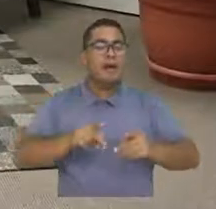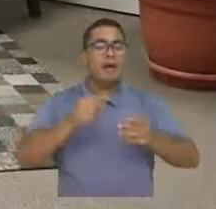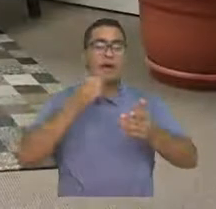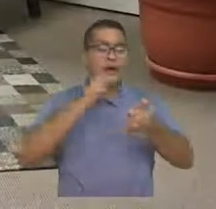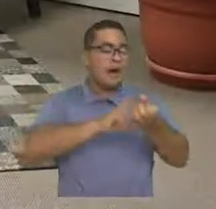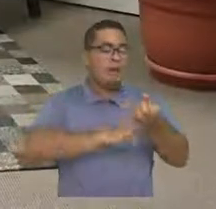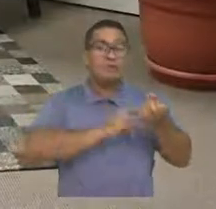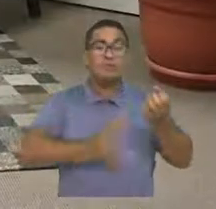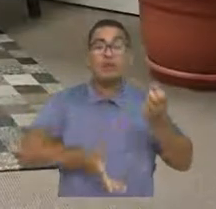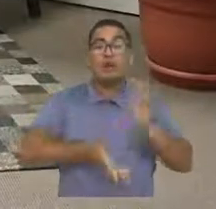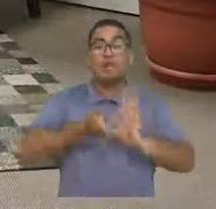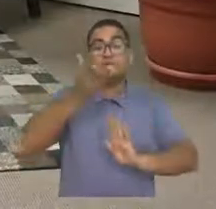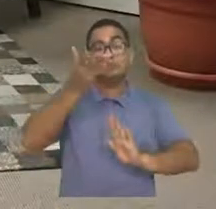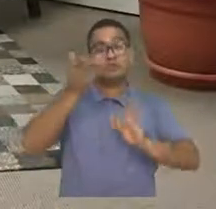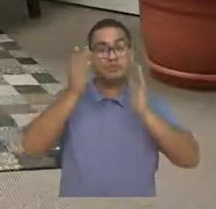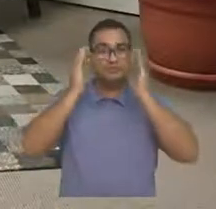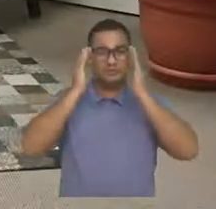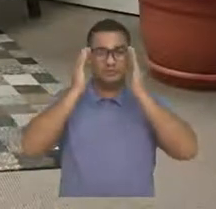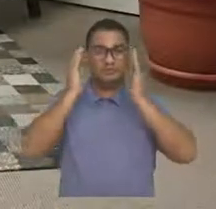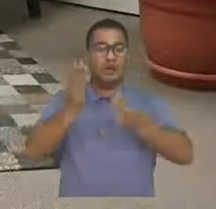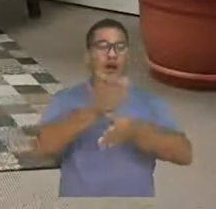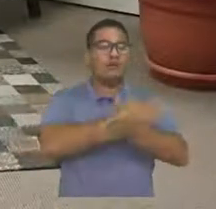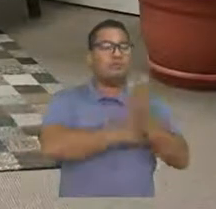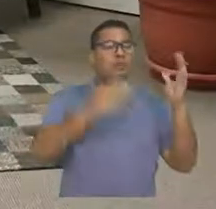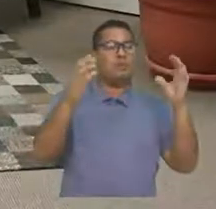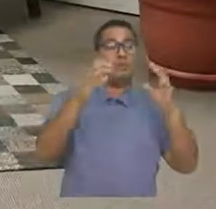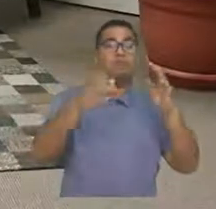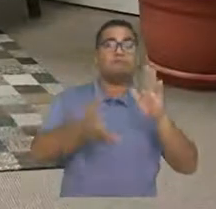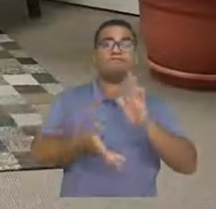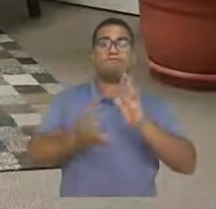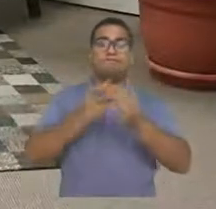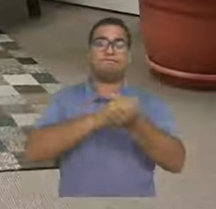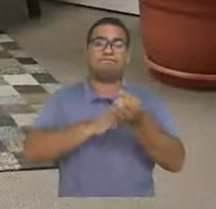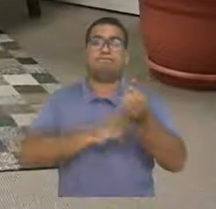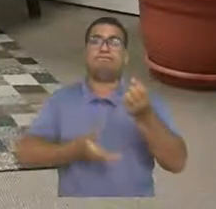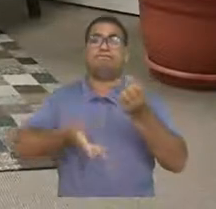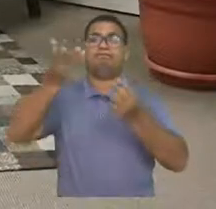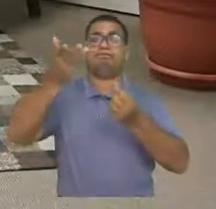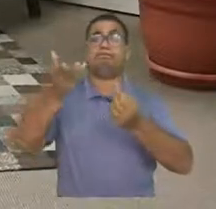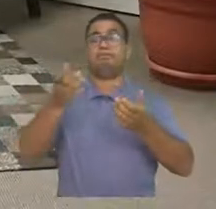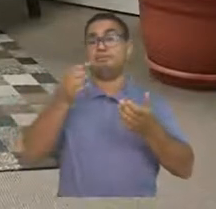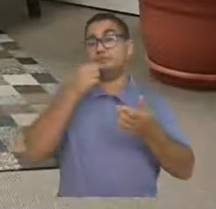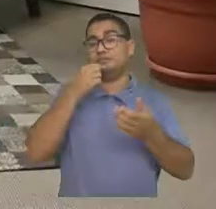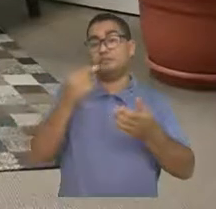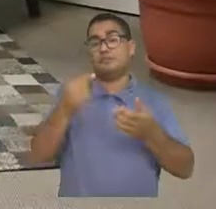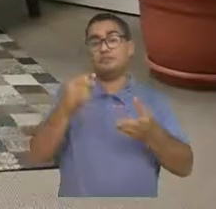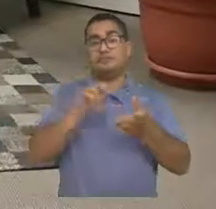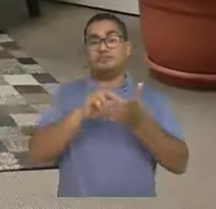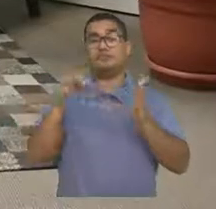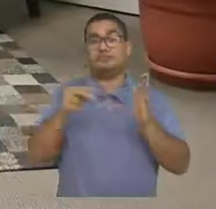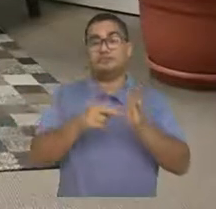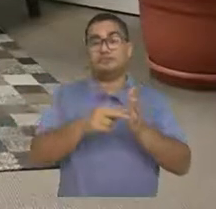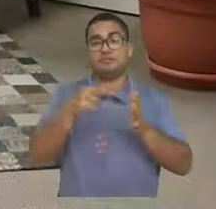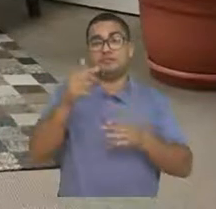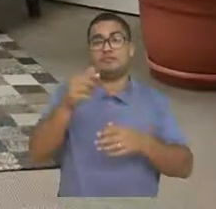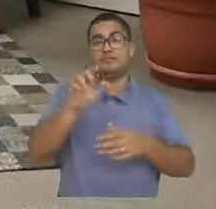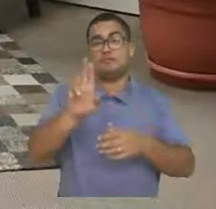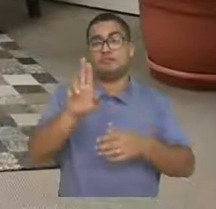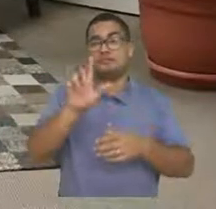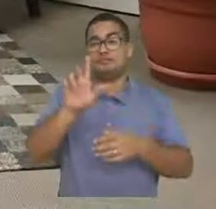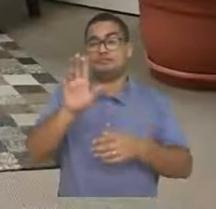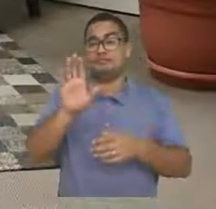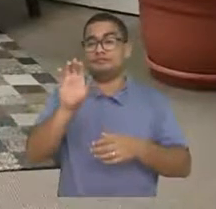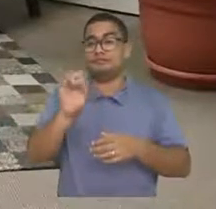azúcar posterior a un pleito, sí, eso es muy entonces común. Porque se genera la liberación de glucosa también. Entonces hay